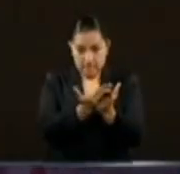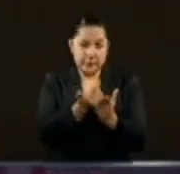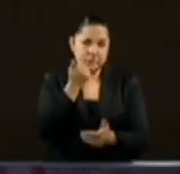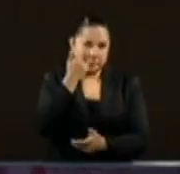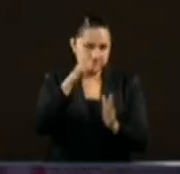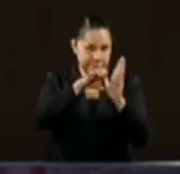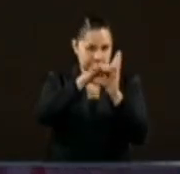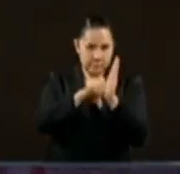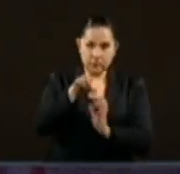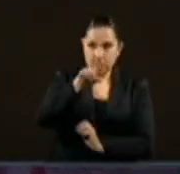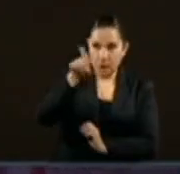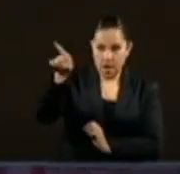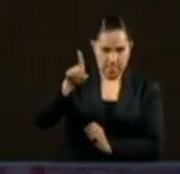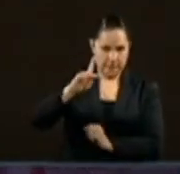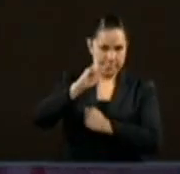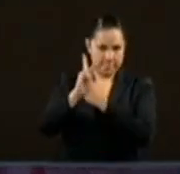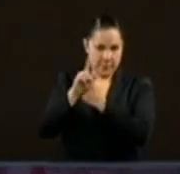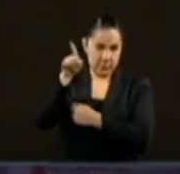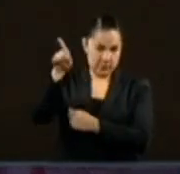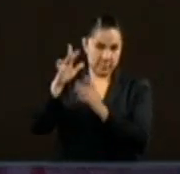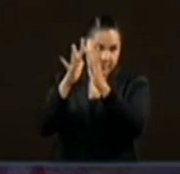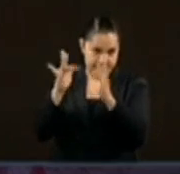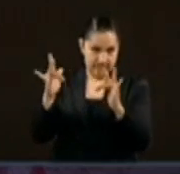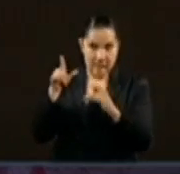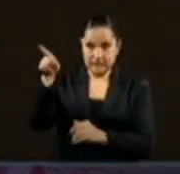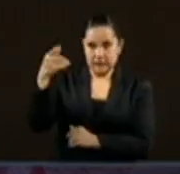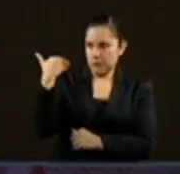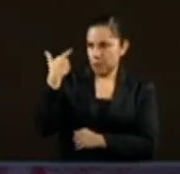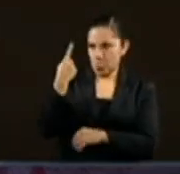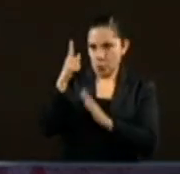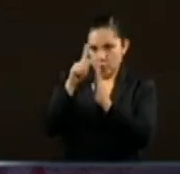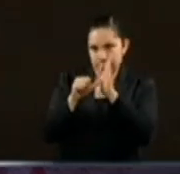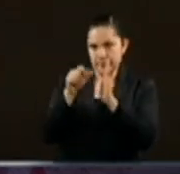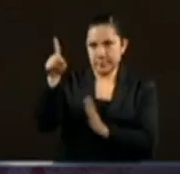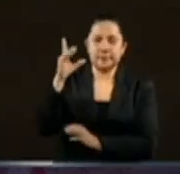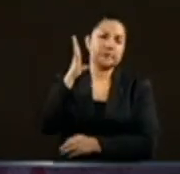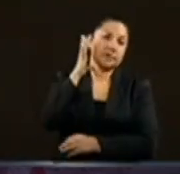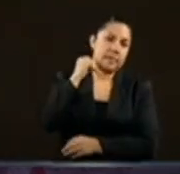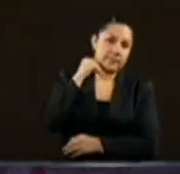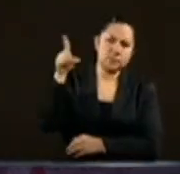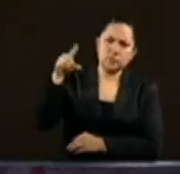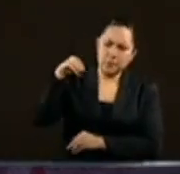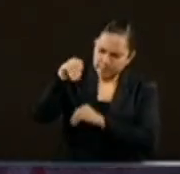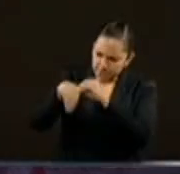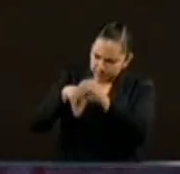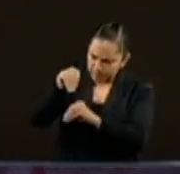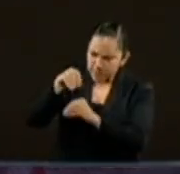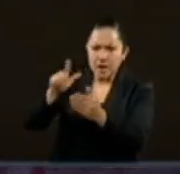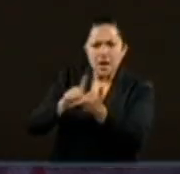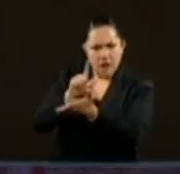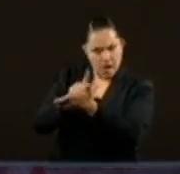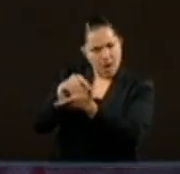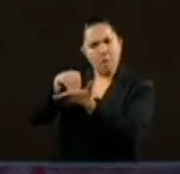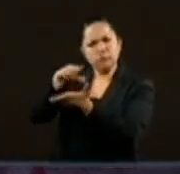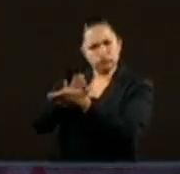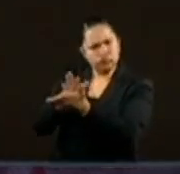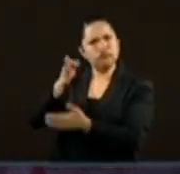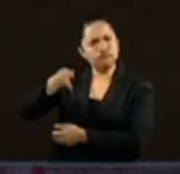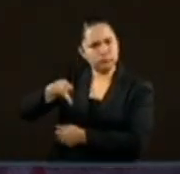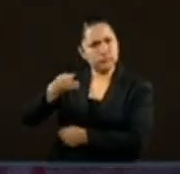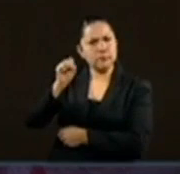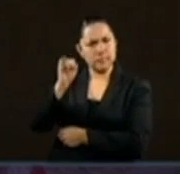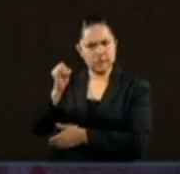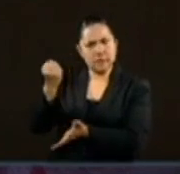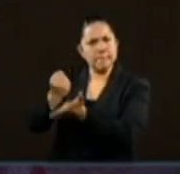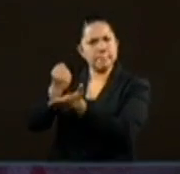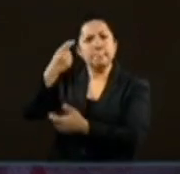donde el mes pasado el Senado de aquel país aprobó una legislación que requiere y vuelve obligatorio que todos